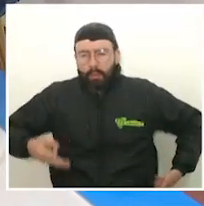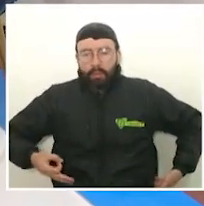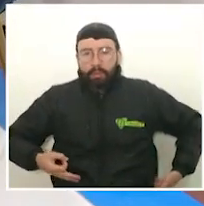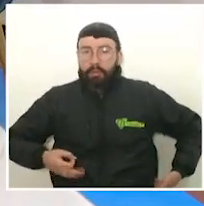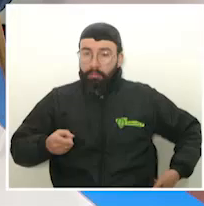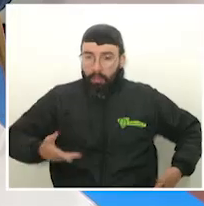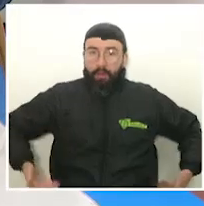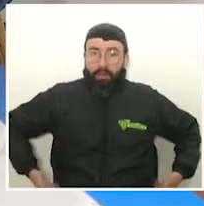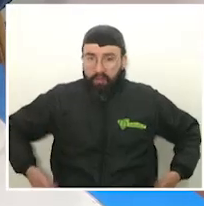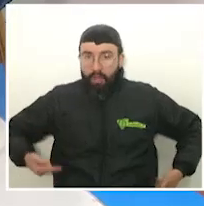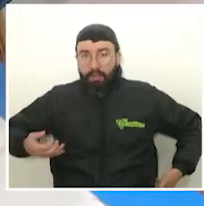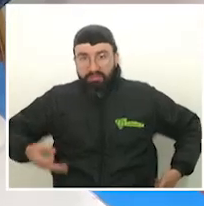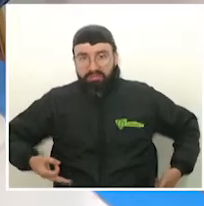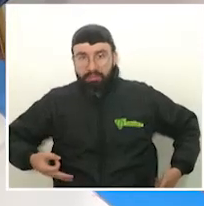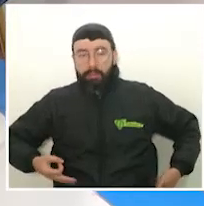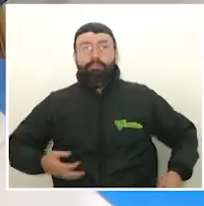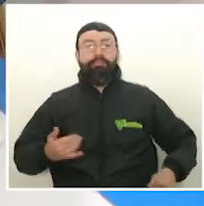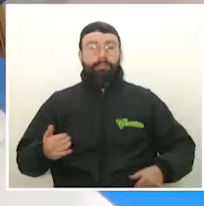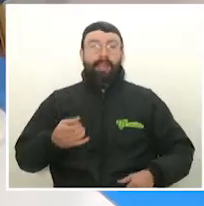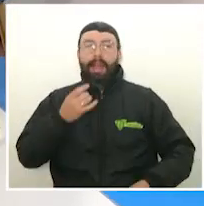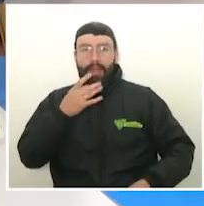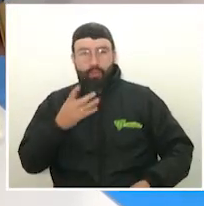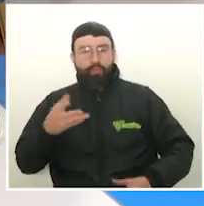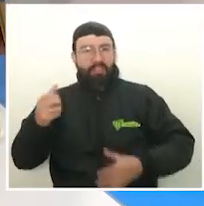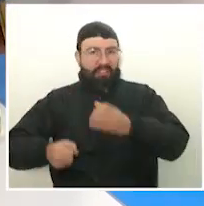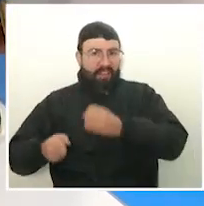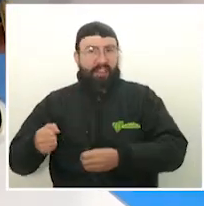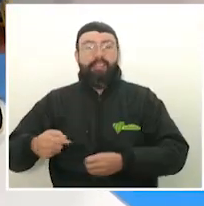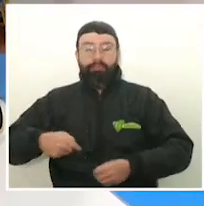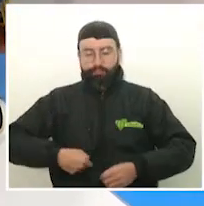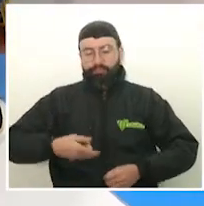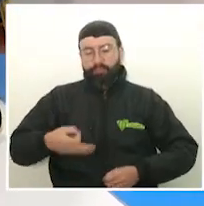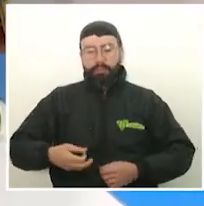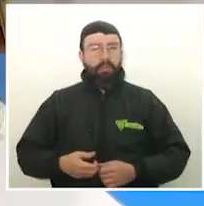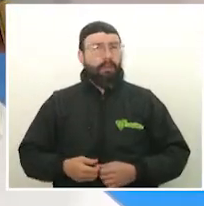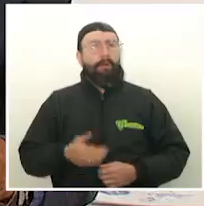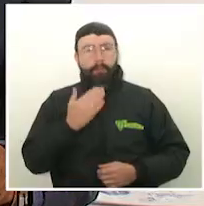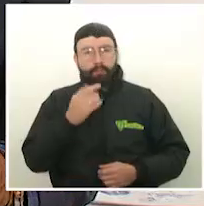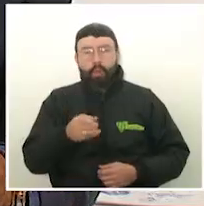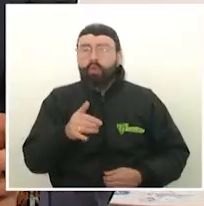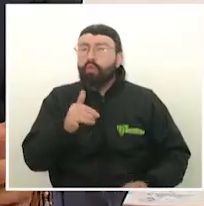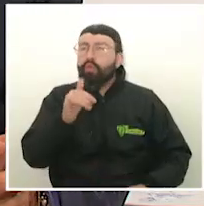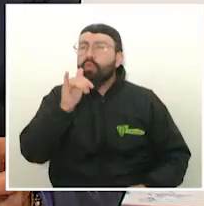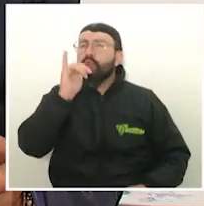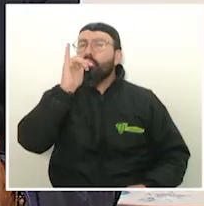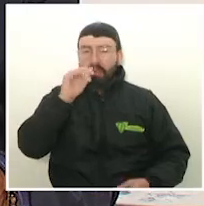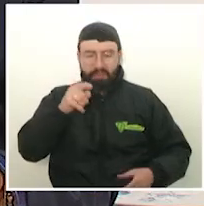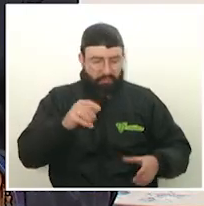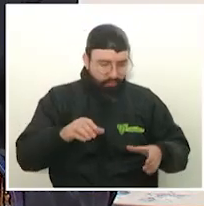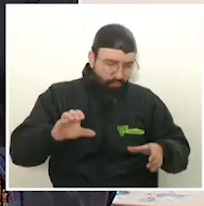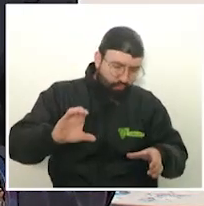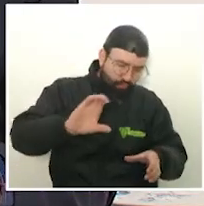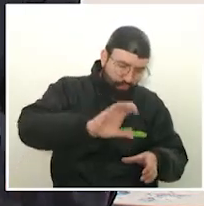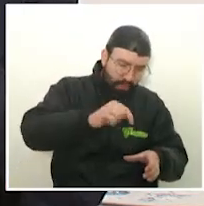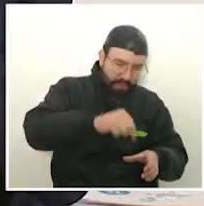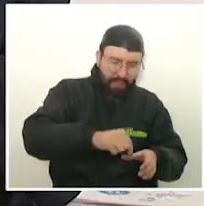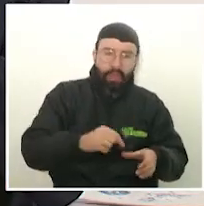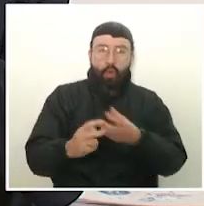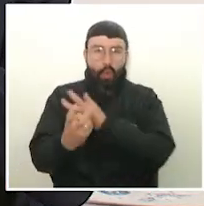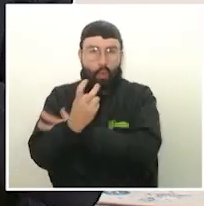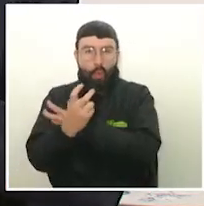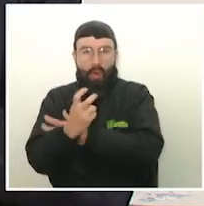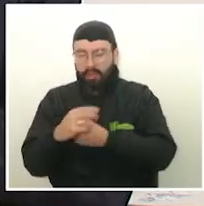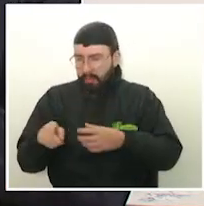en los riñones son los azúcares y los lácteos. Tomen una gaseosa y metan un hueso ahí para que